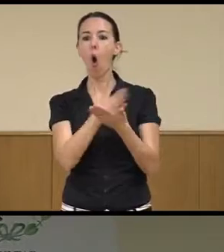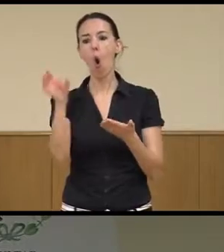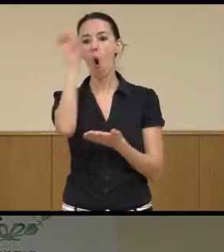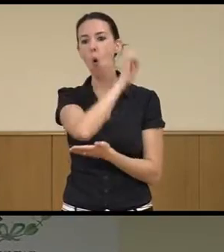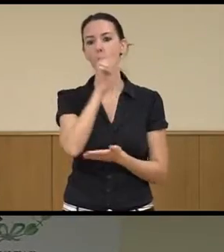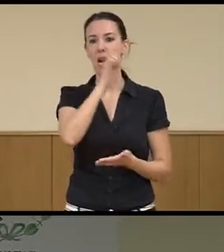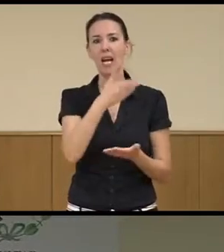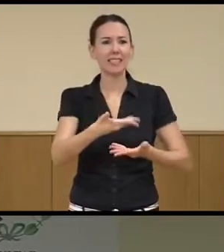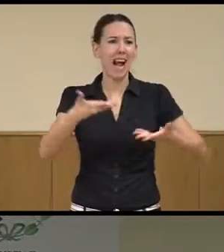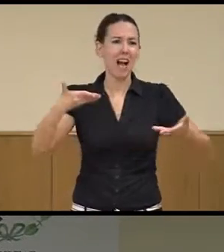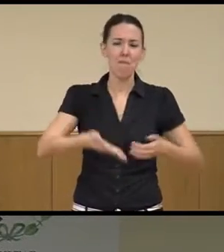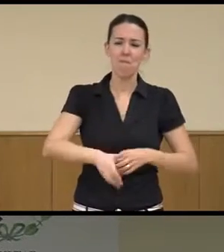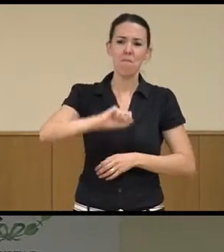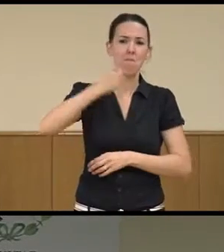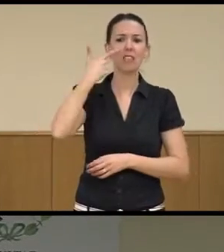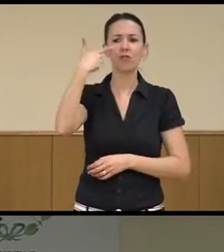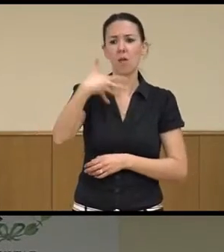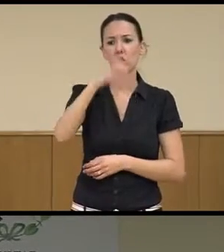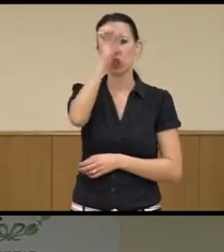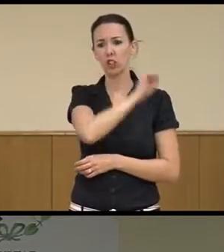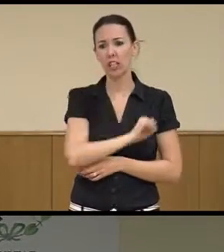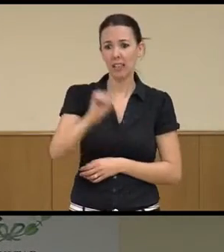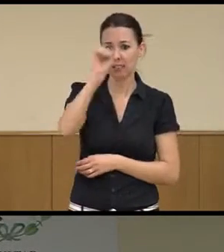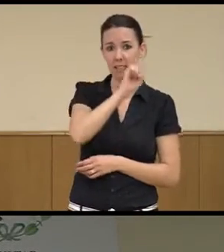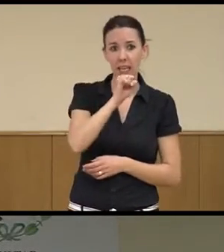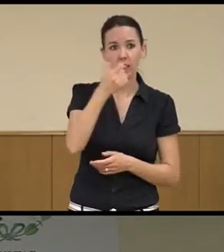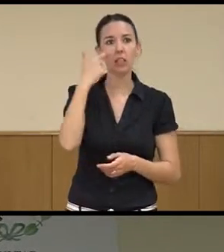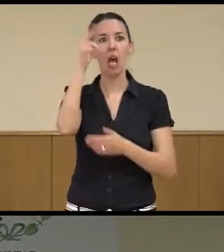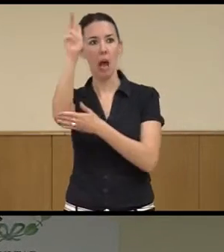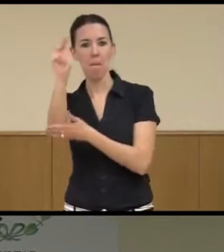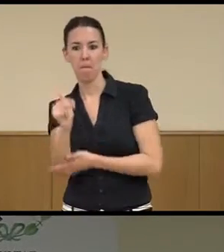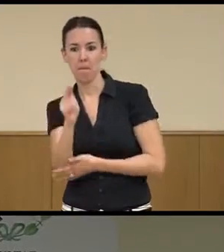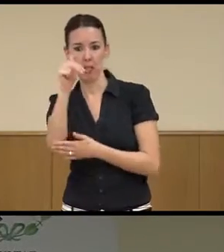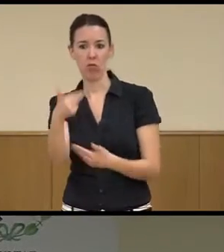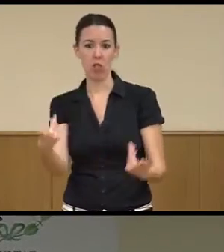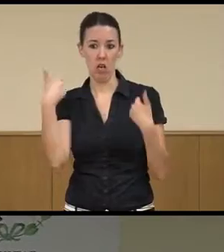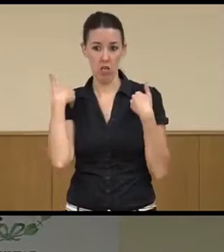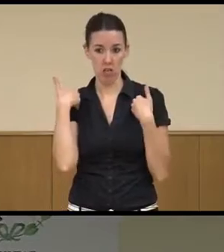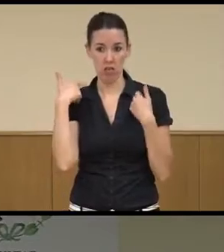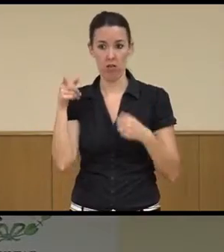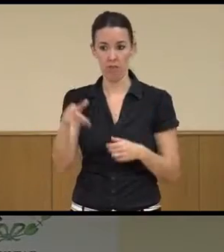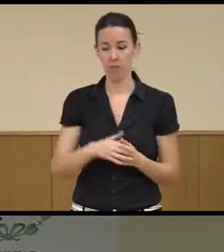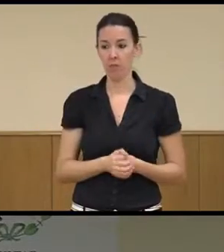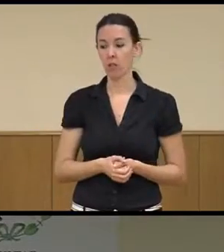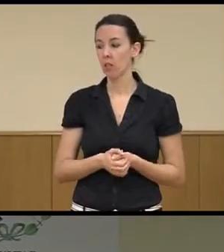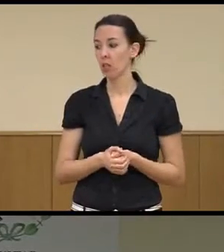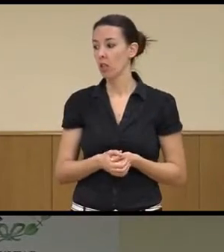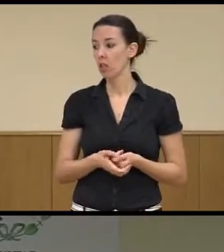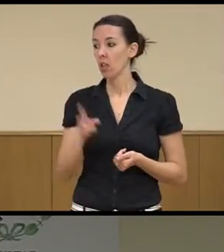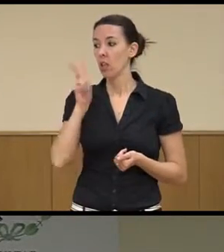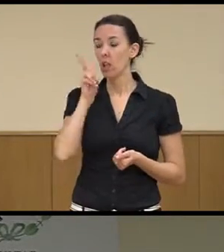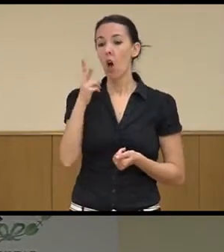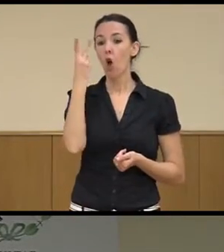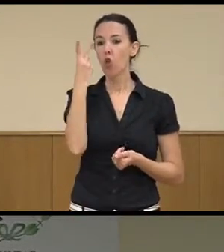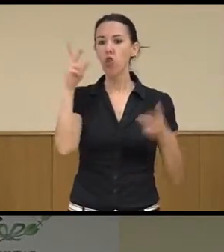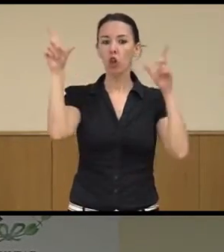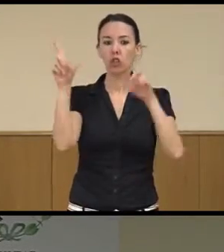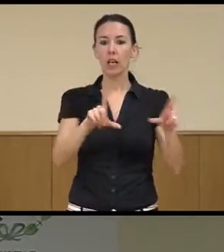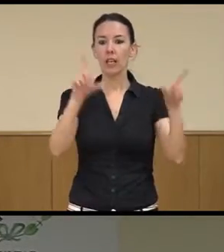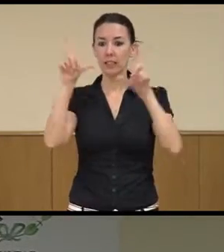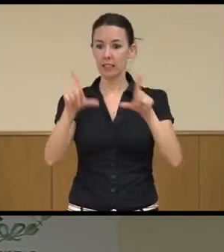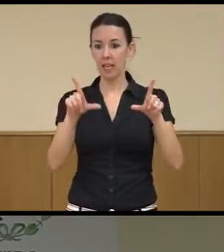grandes cantantes del momento, Farinelli montada va en el recién remozado Coliseo del Buen Retiro. Veamos dos escenas